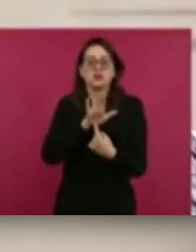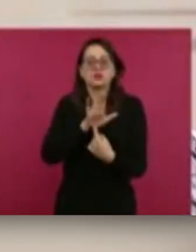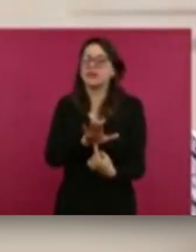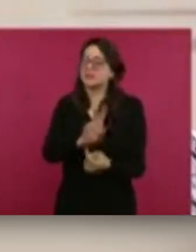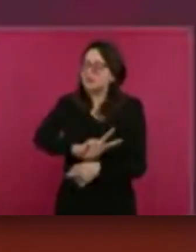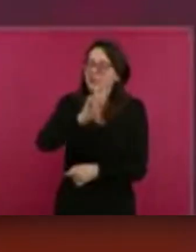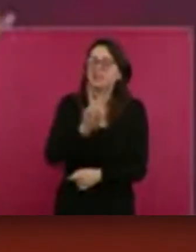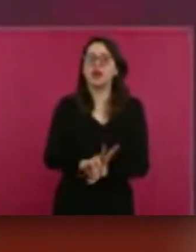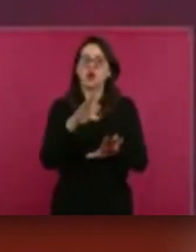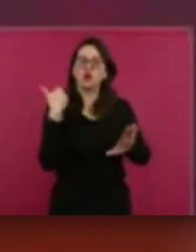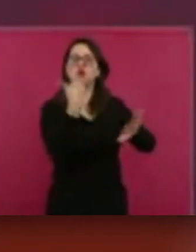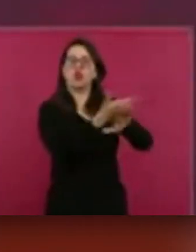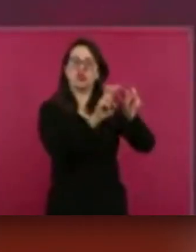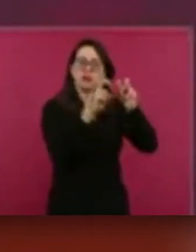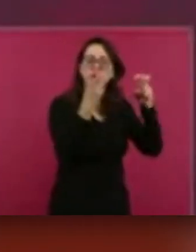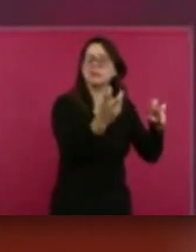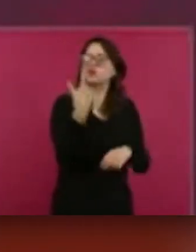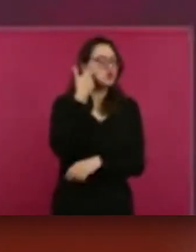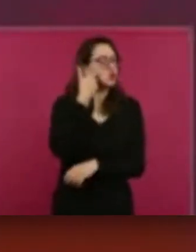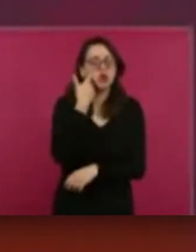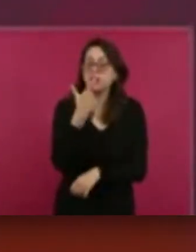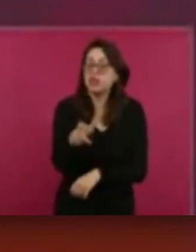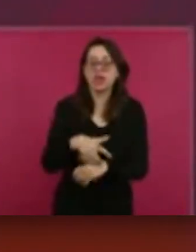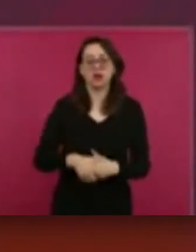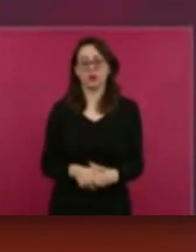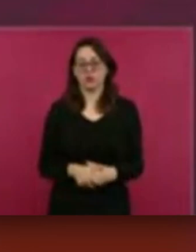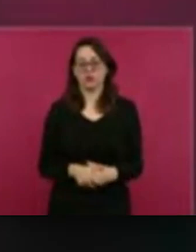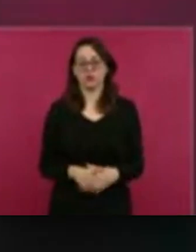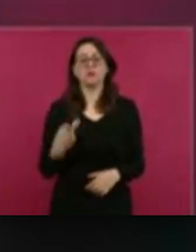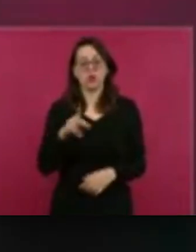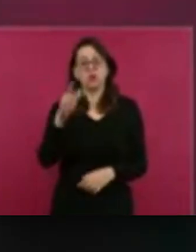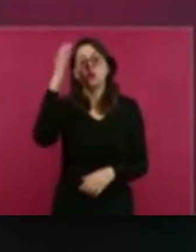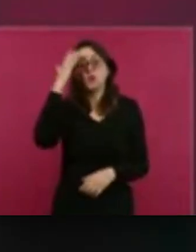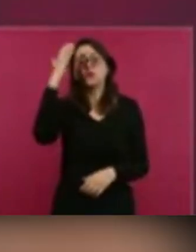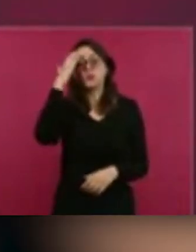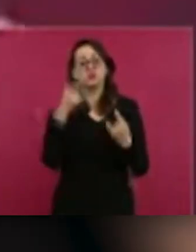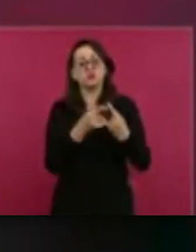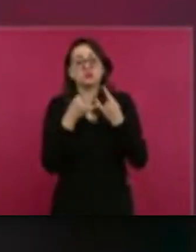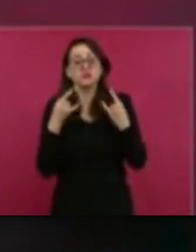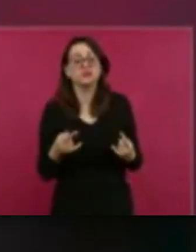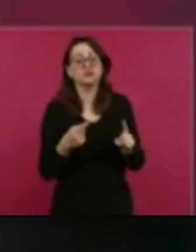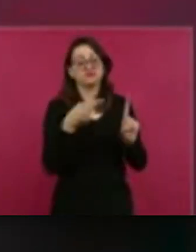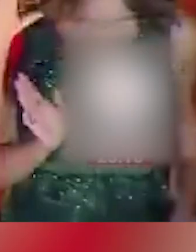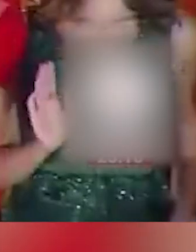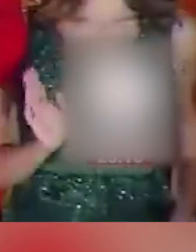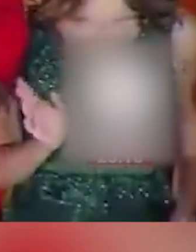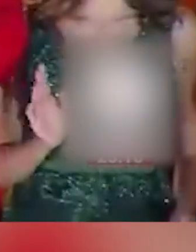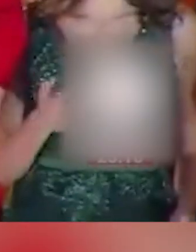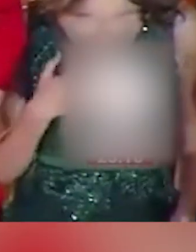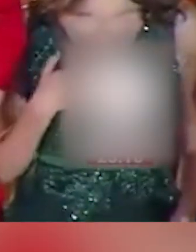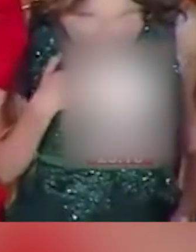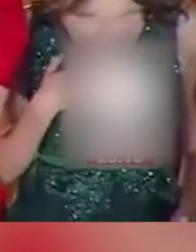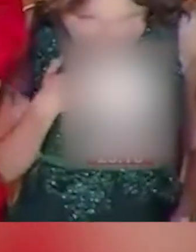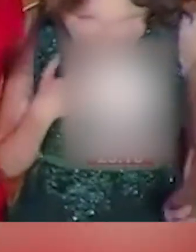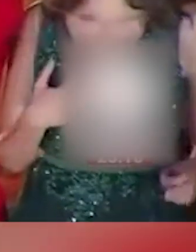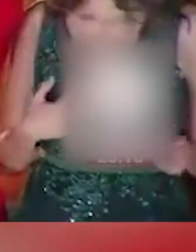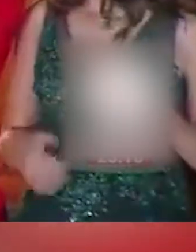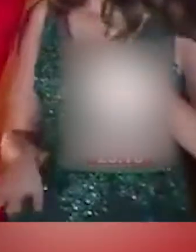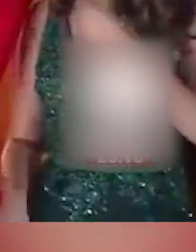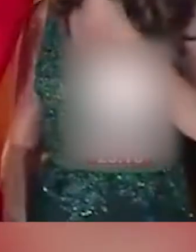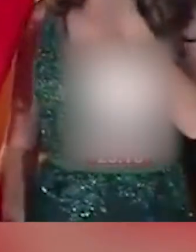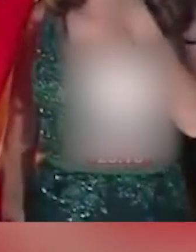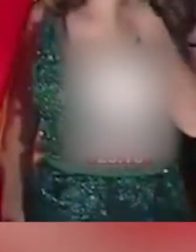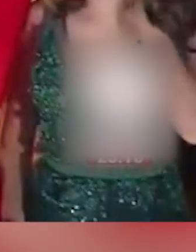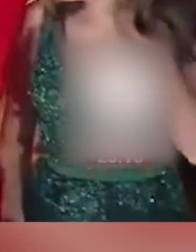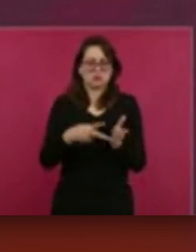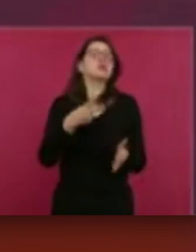conozco, de magistrados. Cuando menos uno, que se hizo una cirugía plástica. Ya hasta el expresidente Enrique Peña Nieto